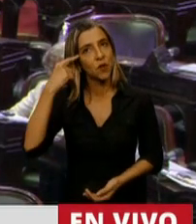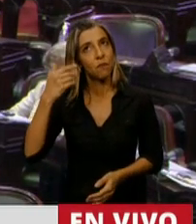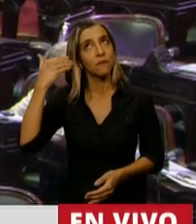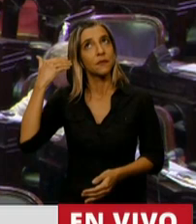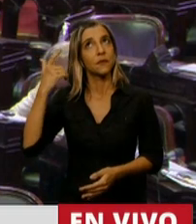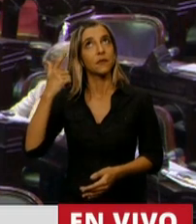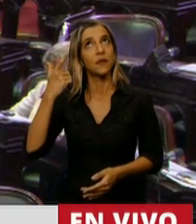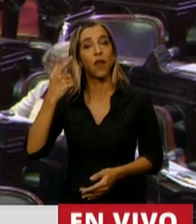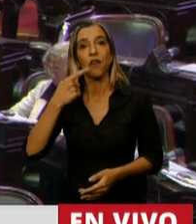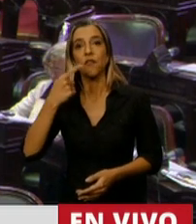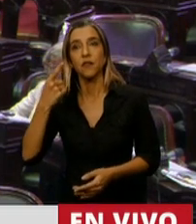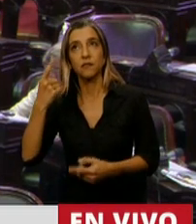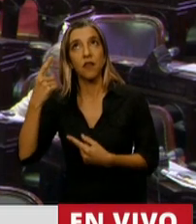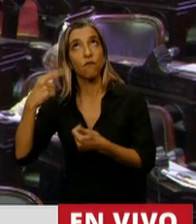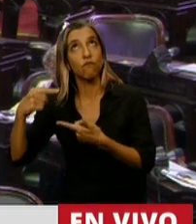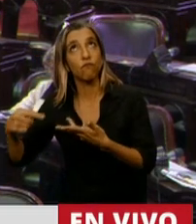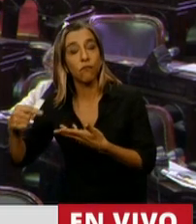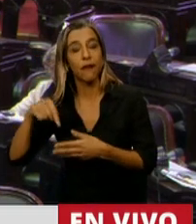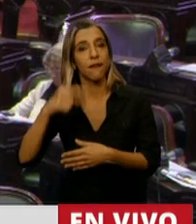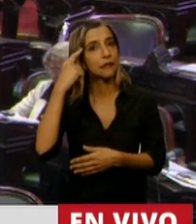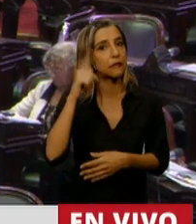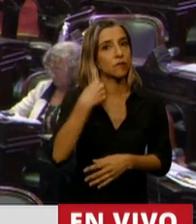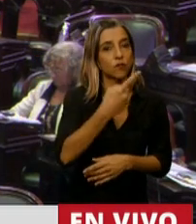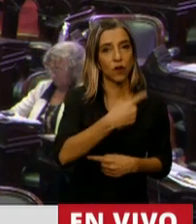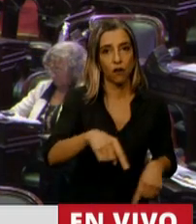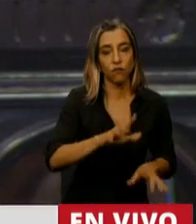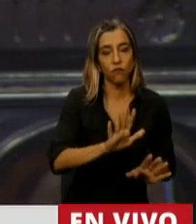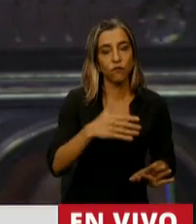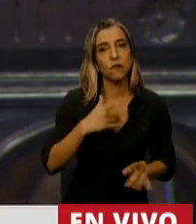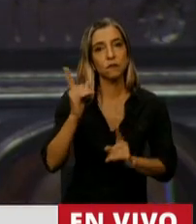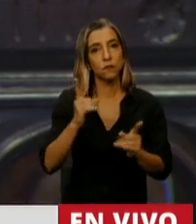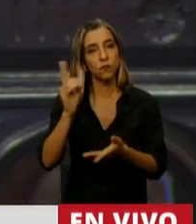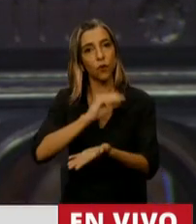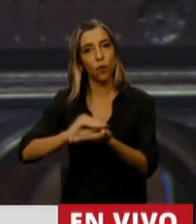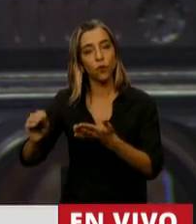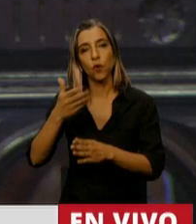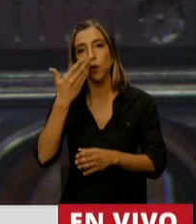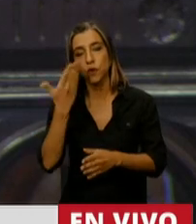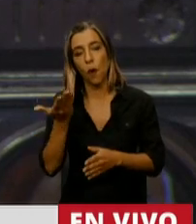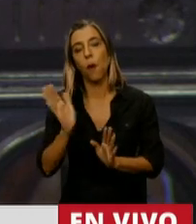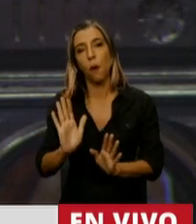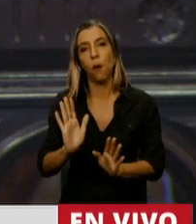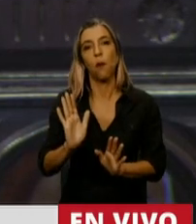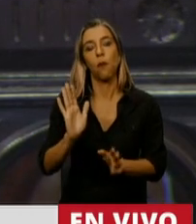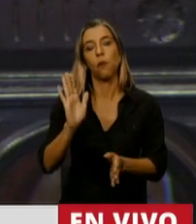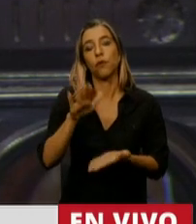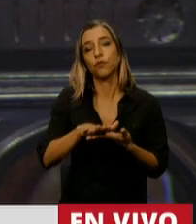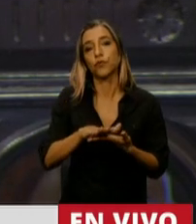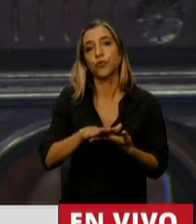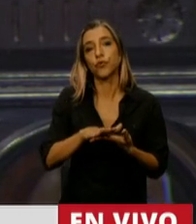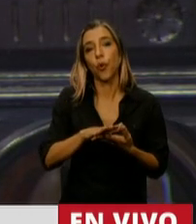que quiero empezar diciendo otras. Varios diputados y diputadas hablaron acá de distintos problemas que